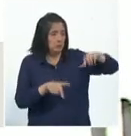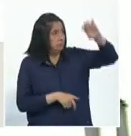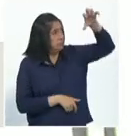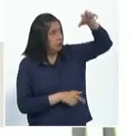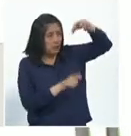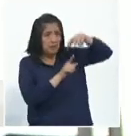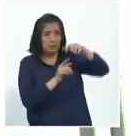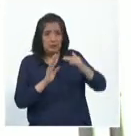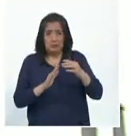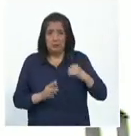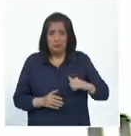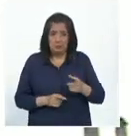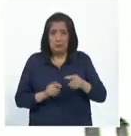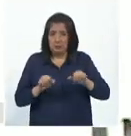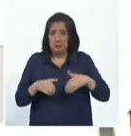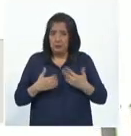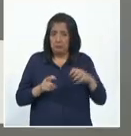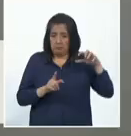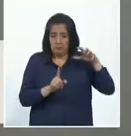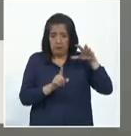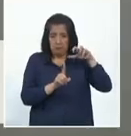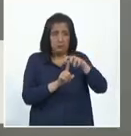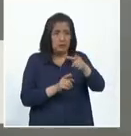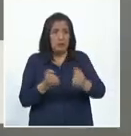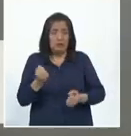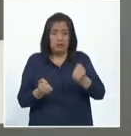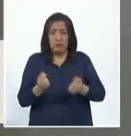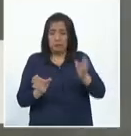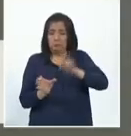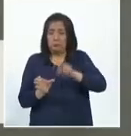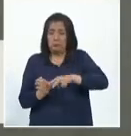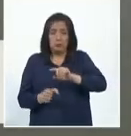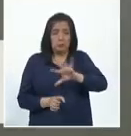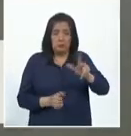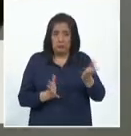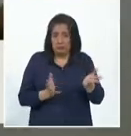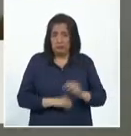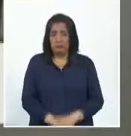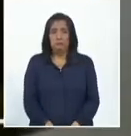seguridad de la municipalidad que podría haber captado el vehículo en el que huyeron los delincuentes.